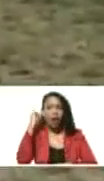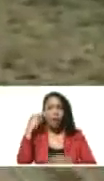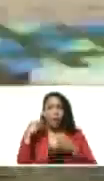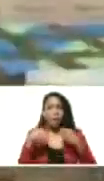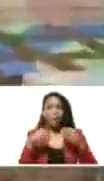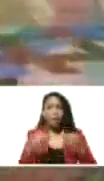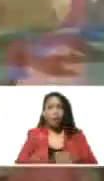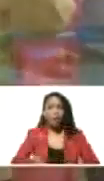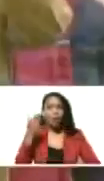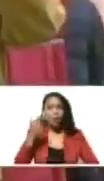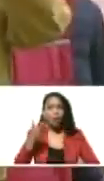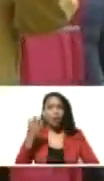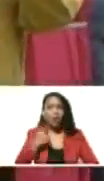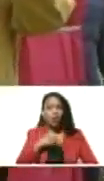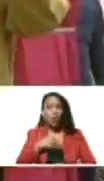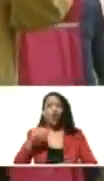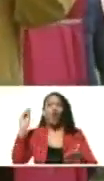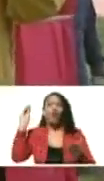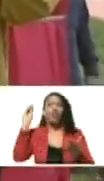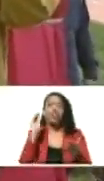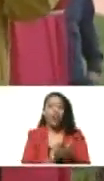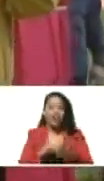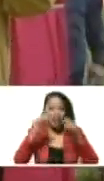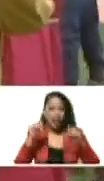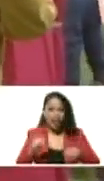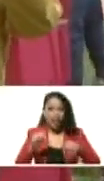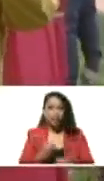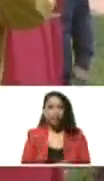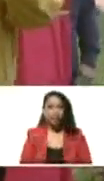importante. Aquí estamos otra vez